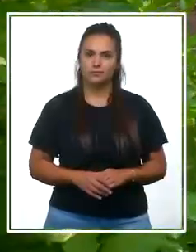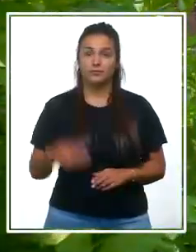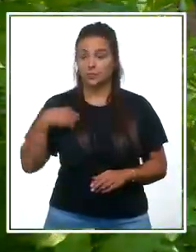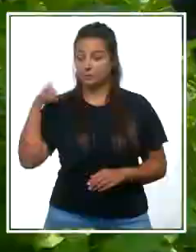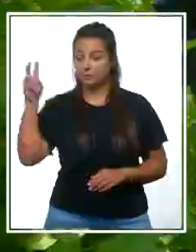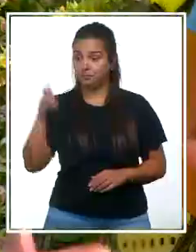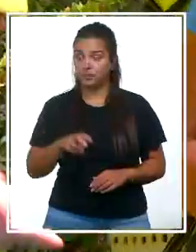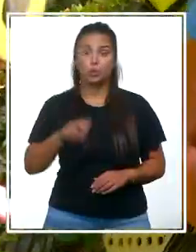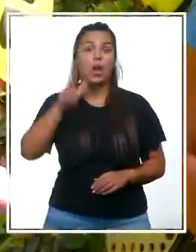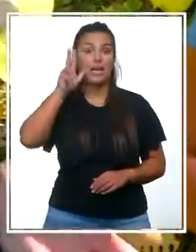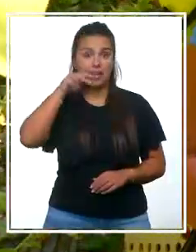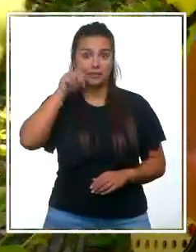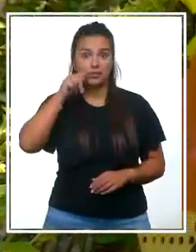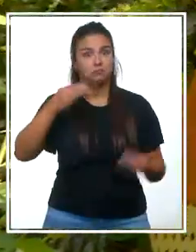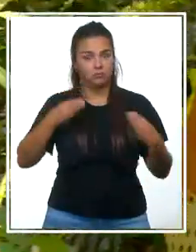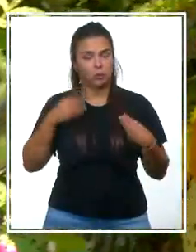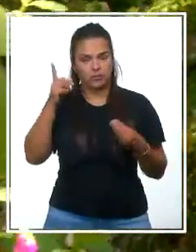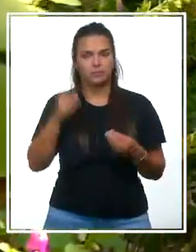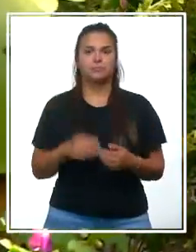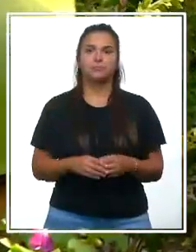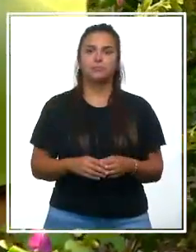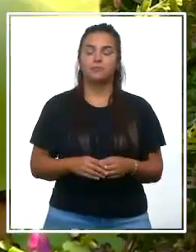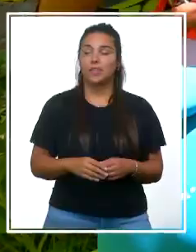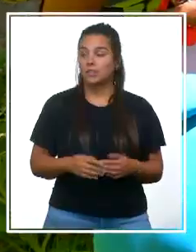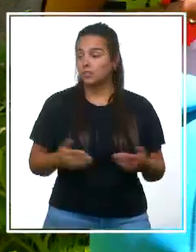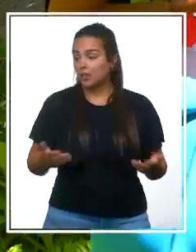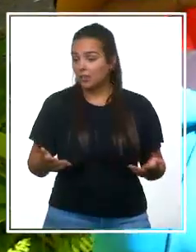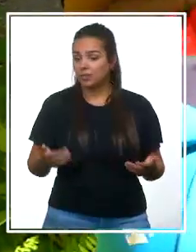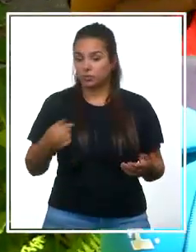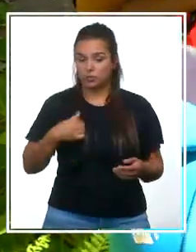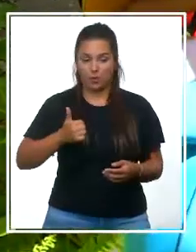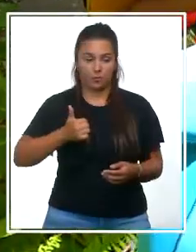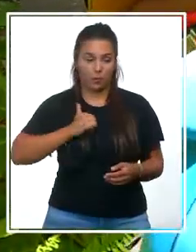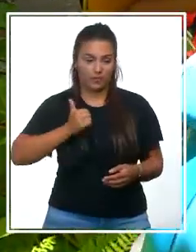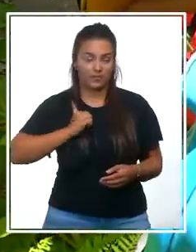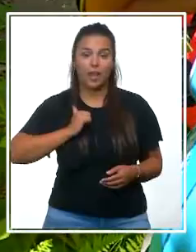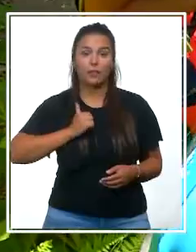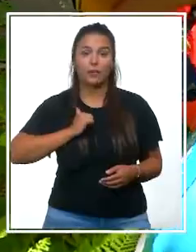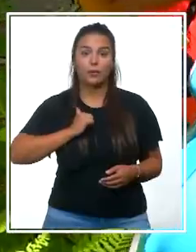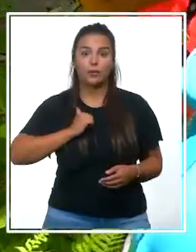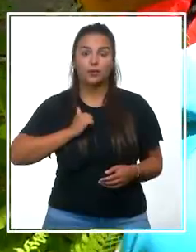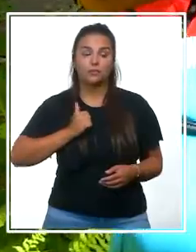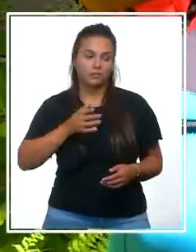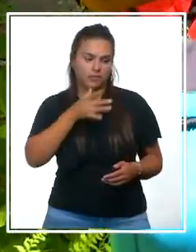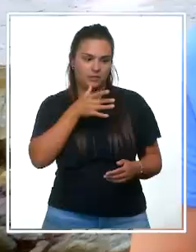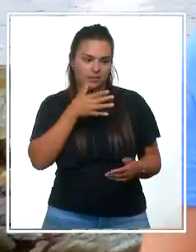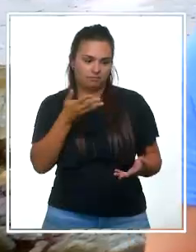Vengo de Alicante, vivo allí y he aprovechado que se